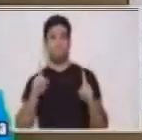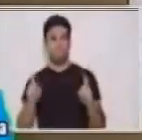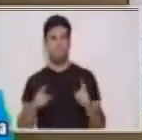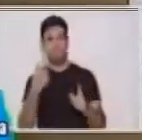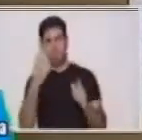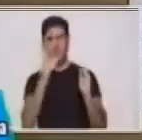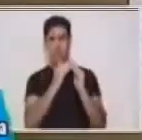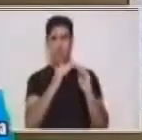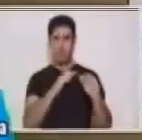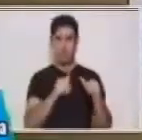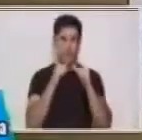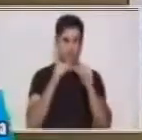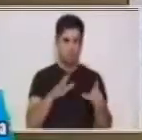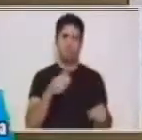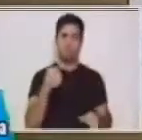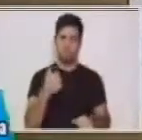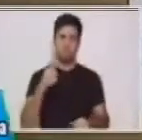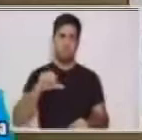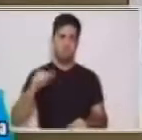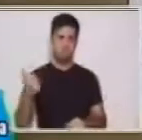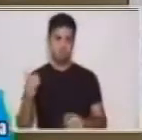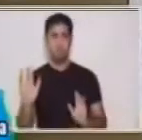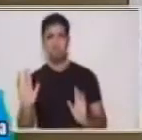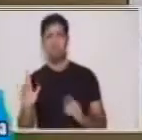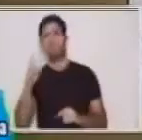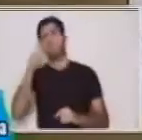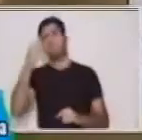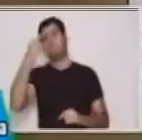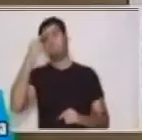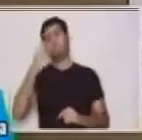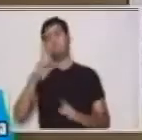casa? ¿Es bueno o qué